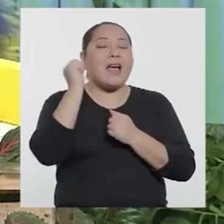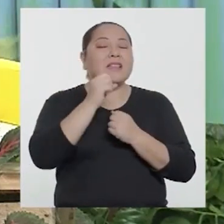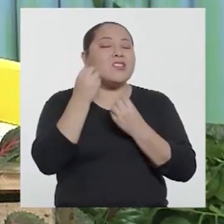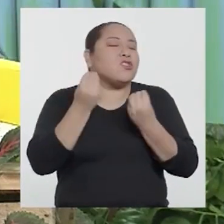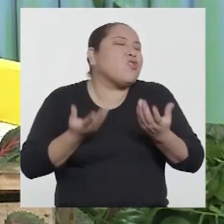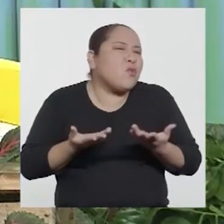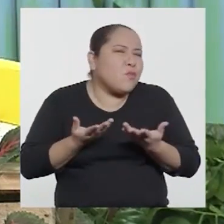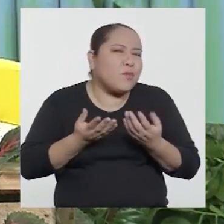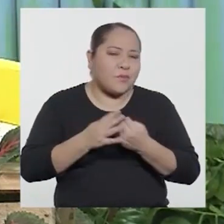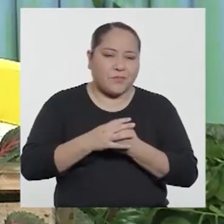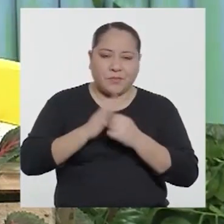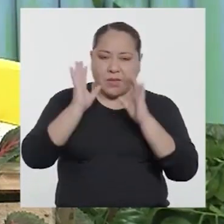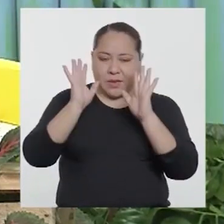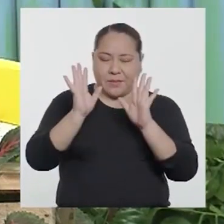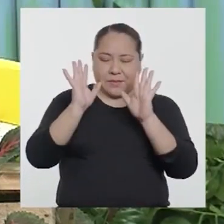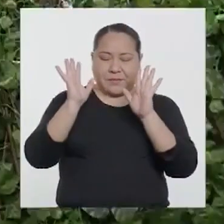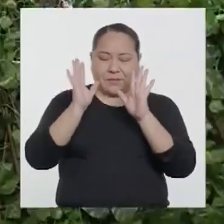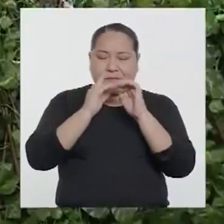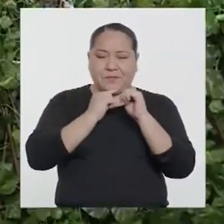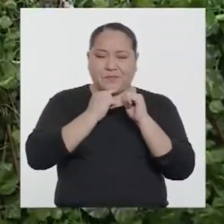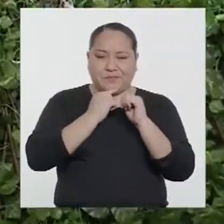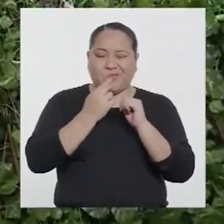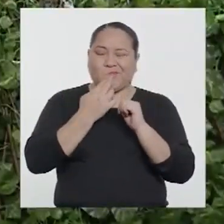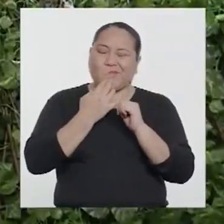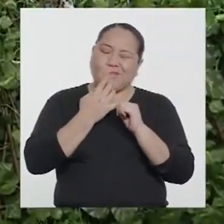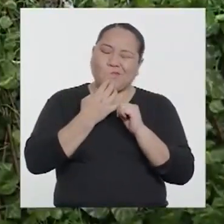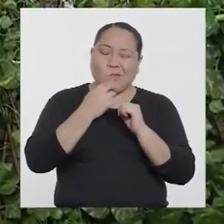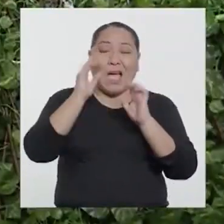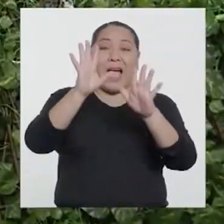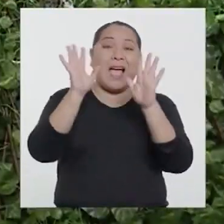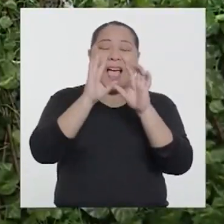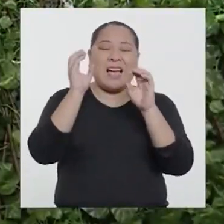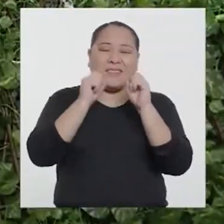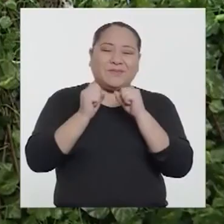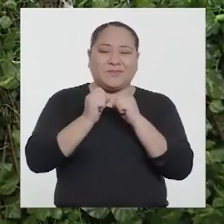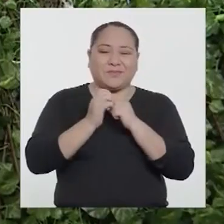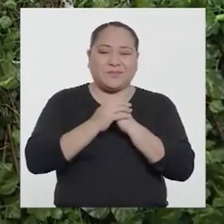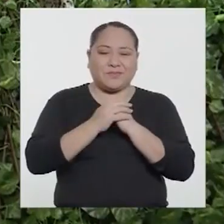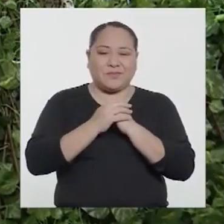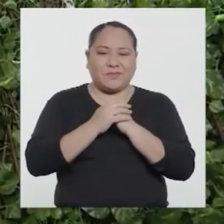¿Así? ¿Cómo? A ver... déjenme ver...